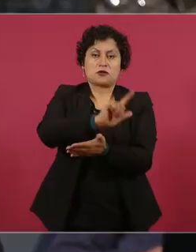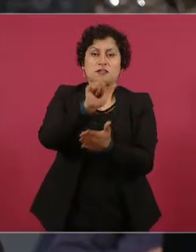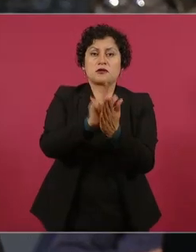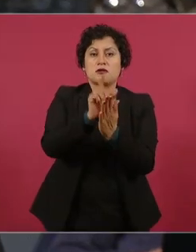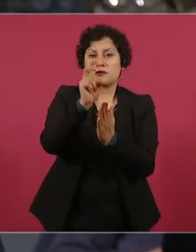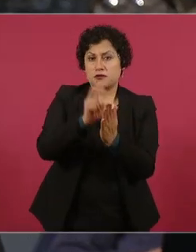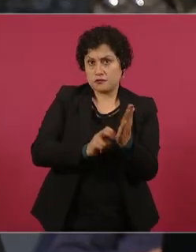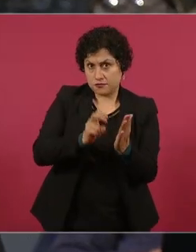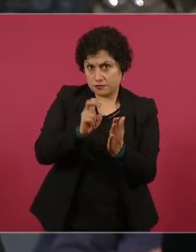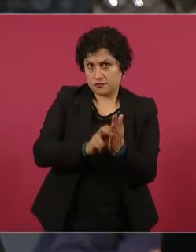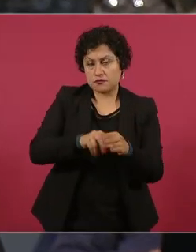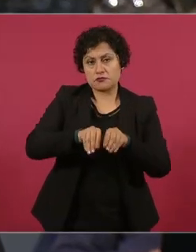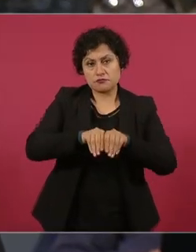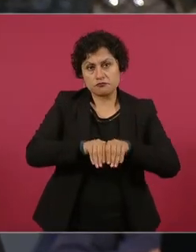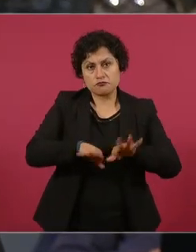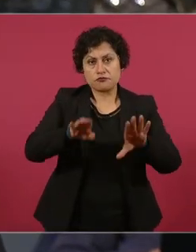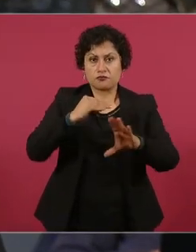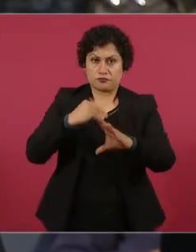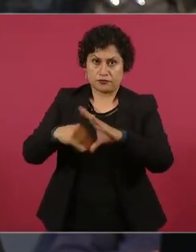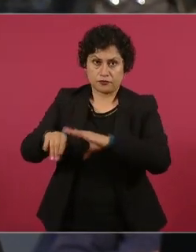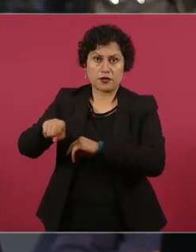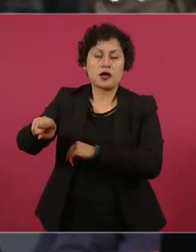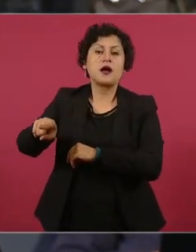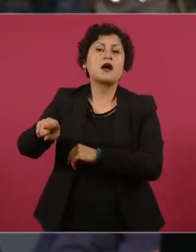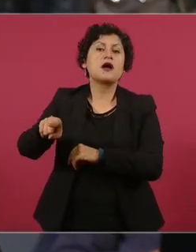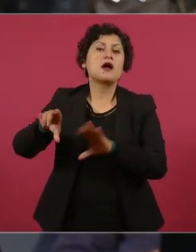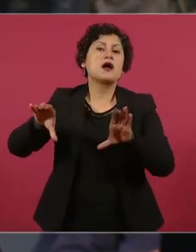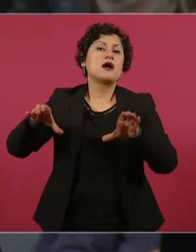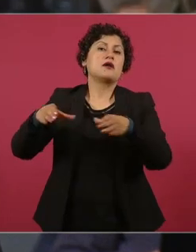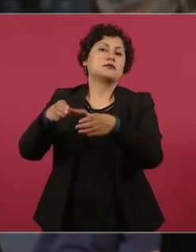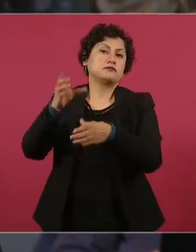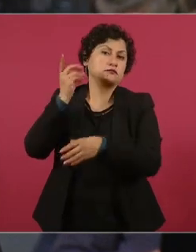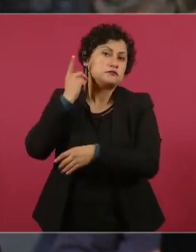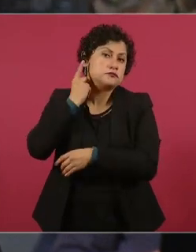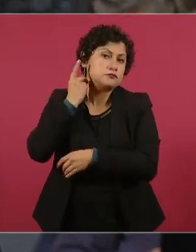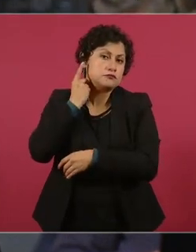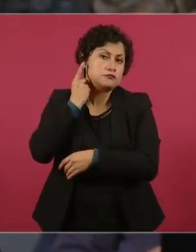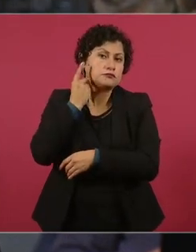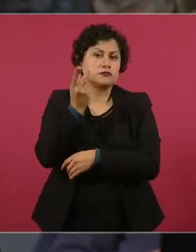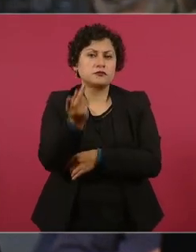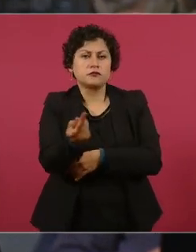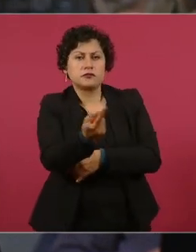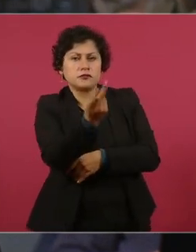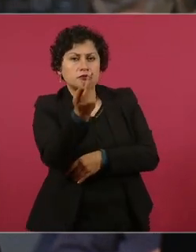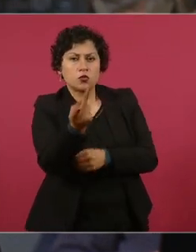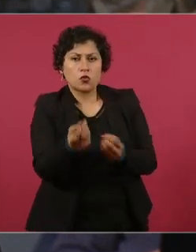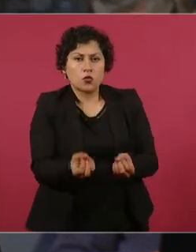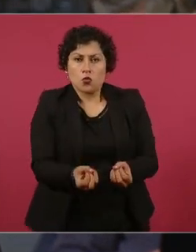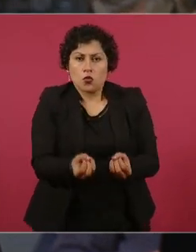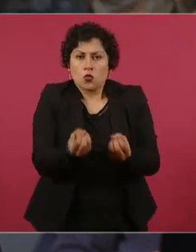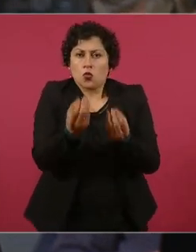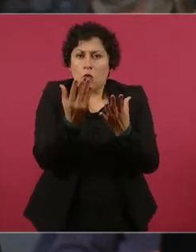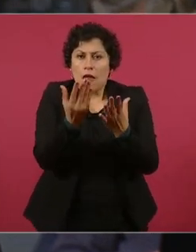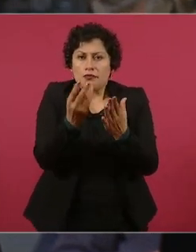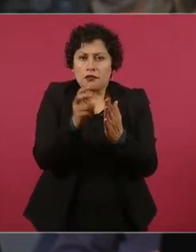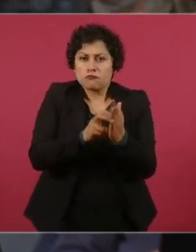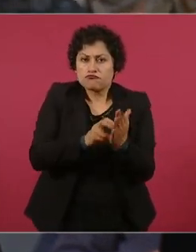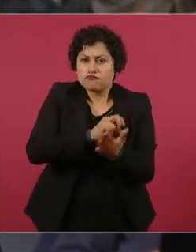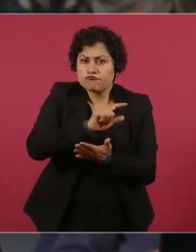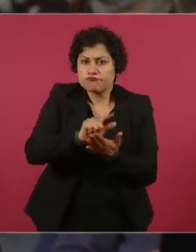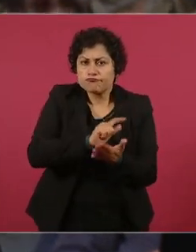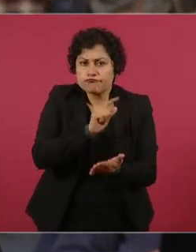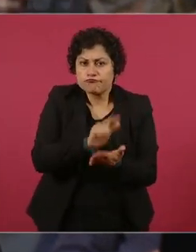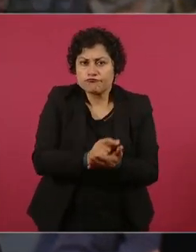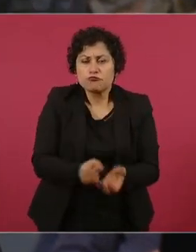reformas para el Congreso. Si nos puede especificar bien cuántas van a ser y bueno, aquí viene